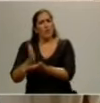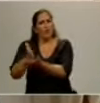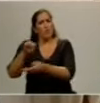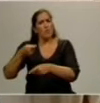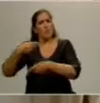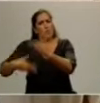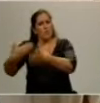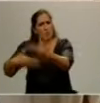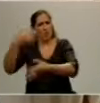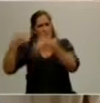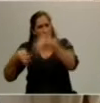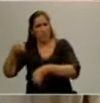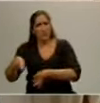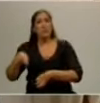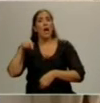diciembre 558